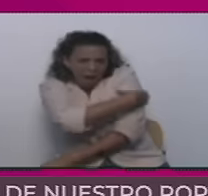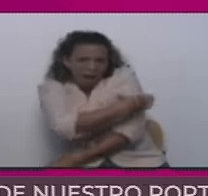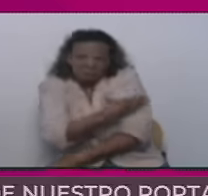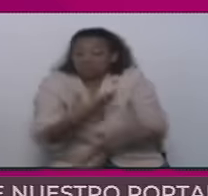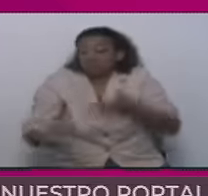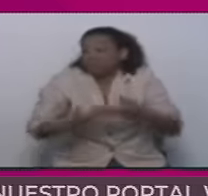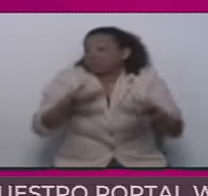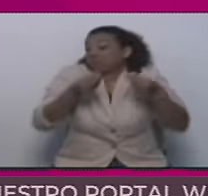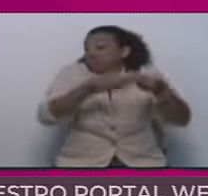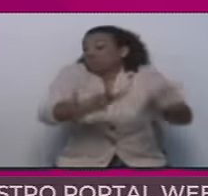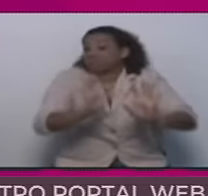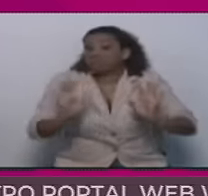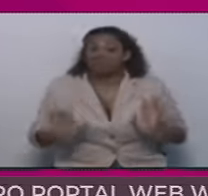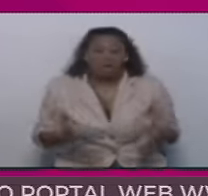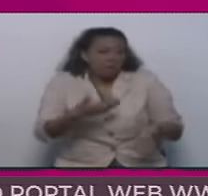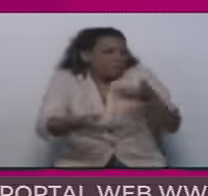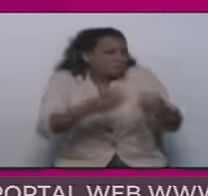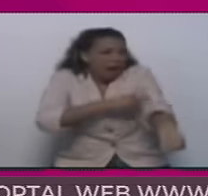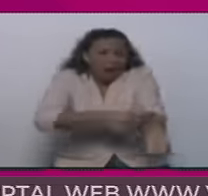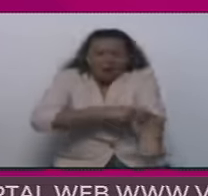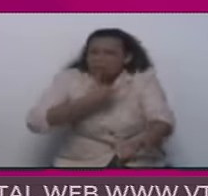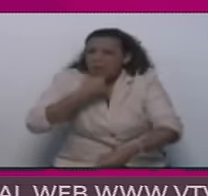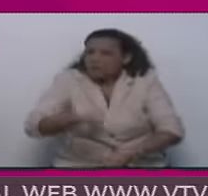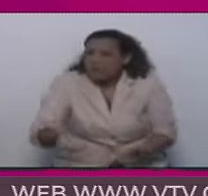mundial. Si le arde,